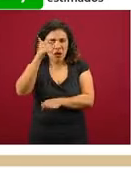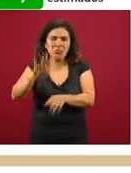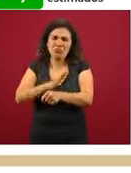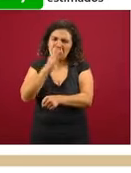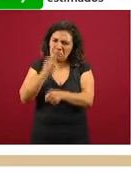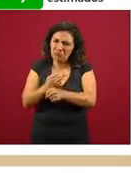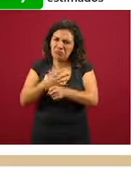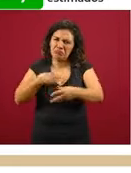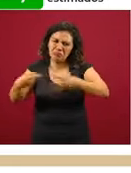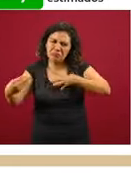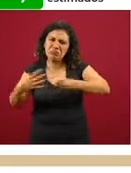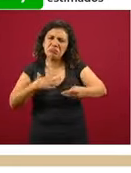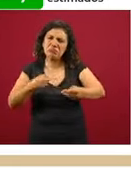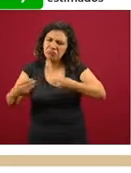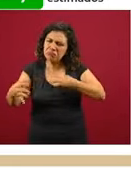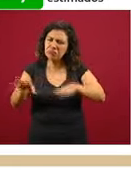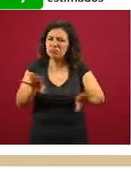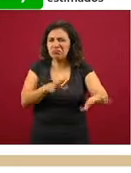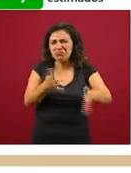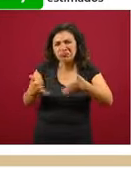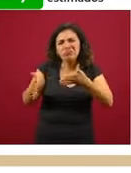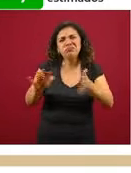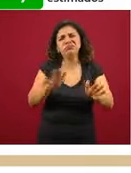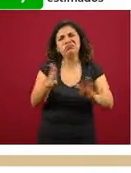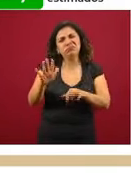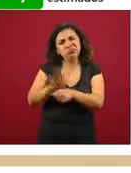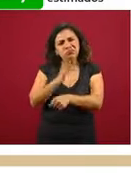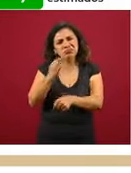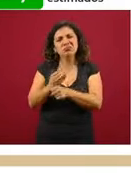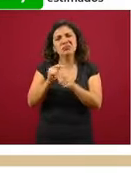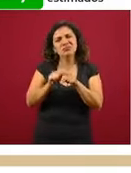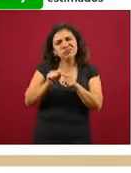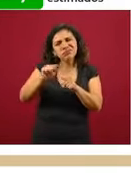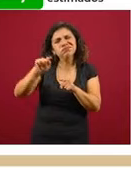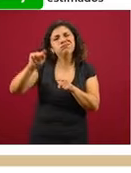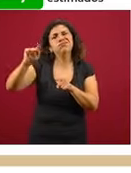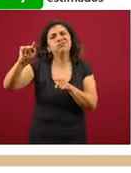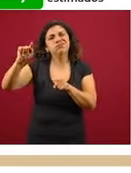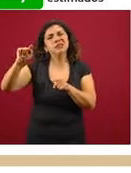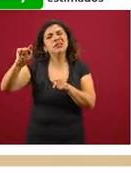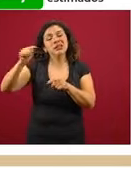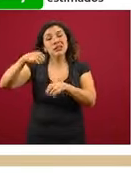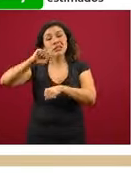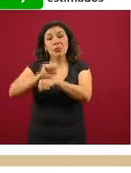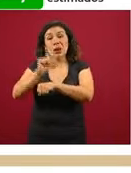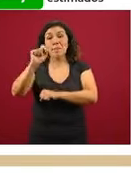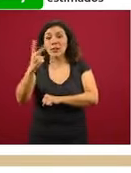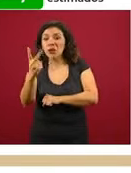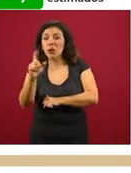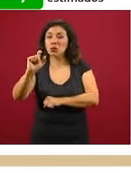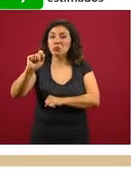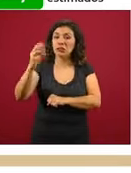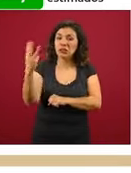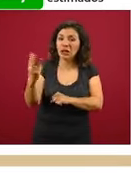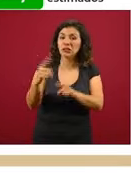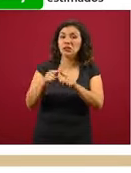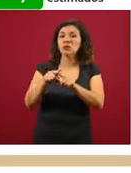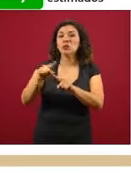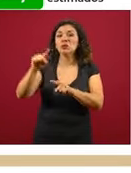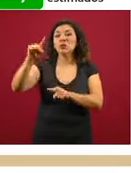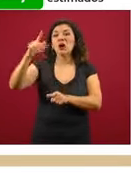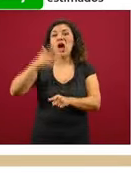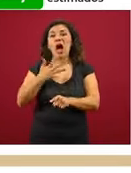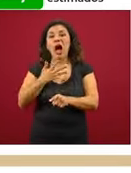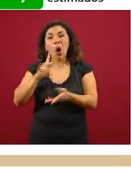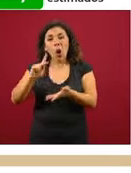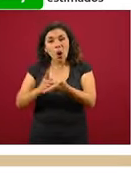una transmisión, digamos, hasta cierto punto basal. Vemos que la curva en la semana 22-23 empieza apenas a